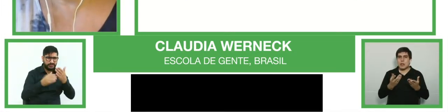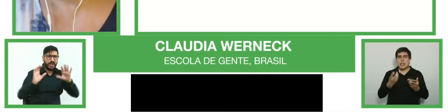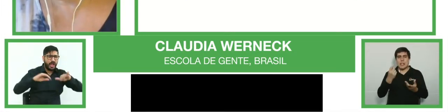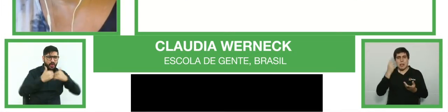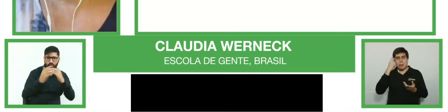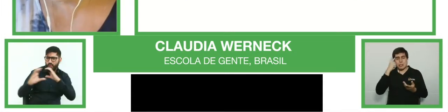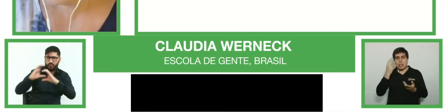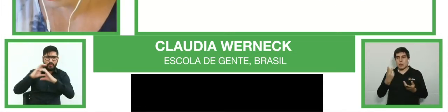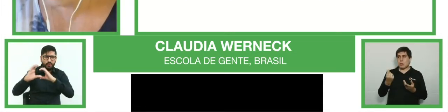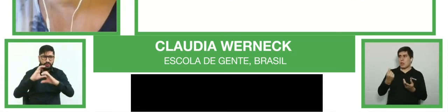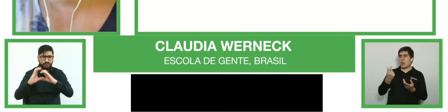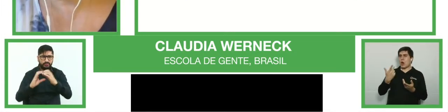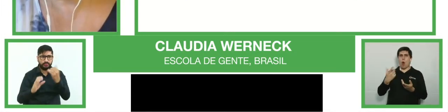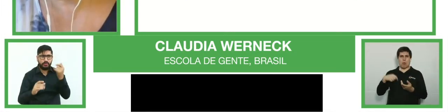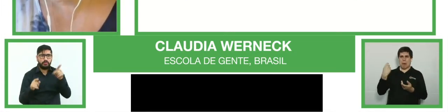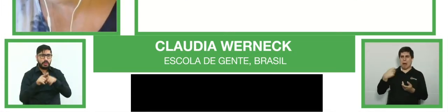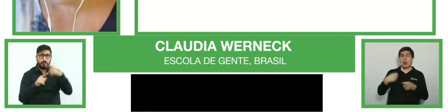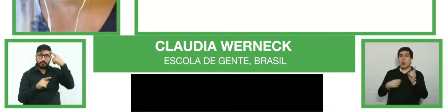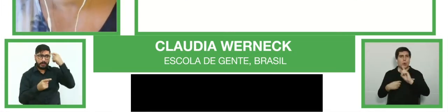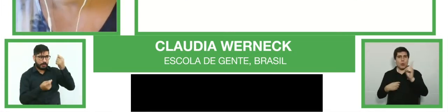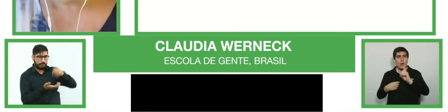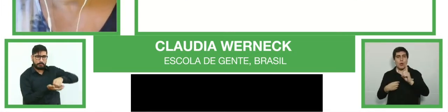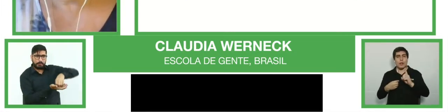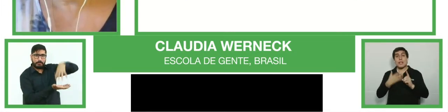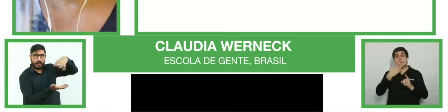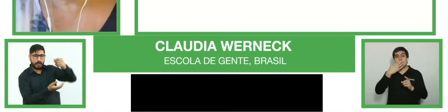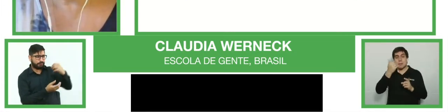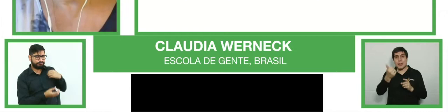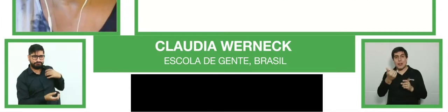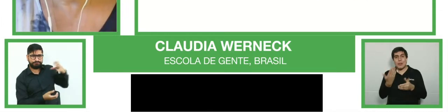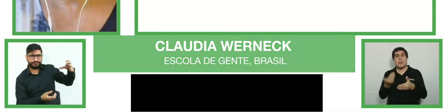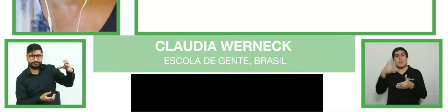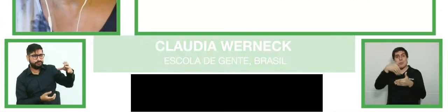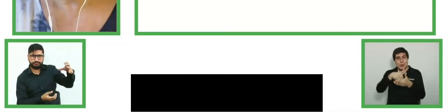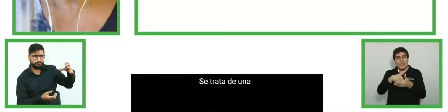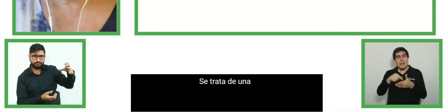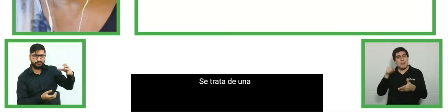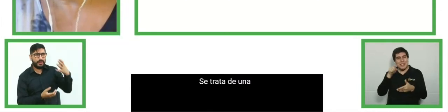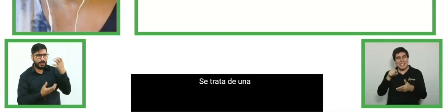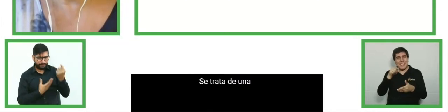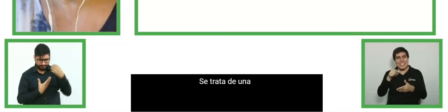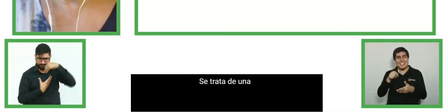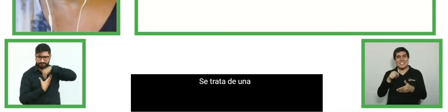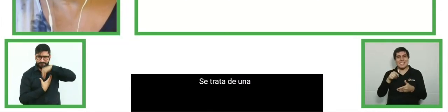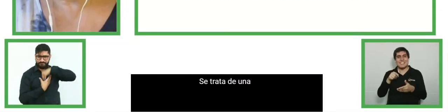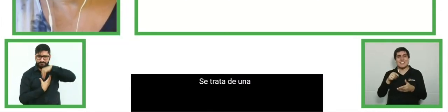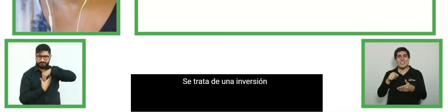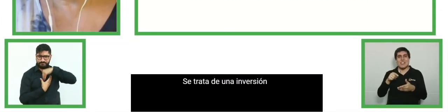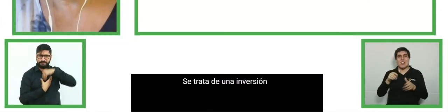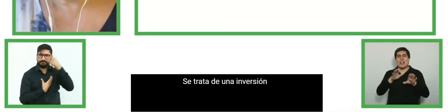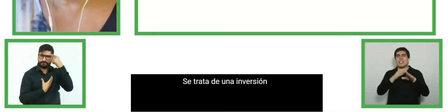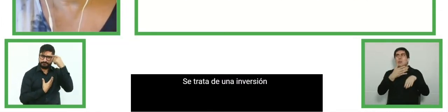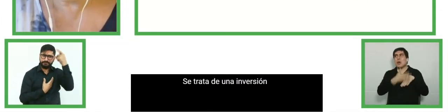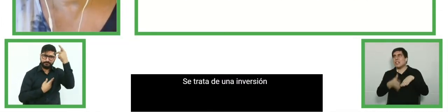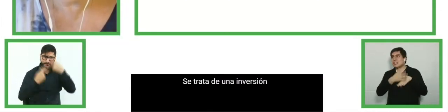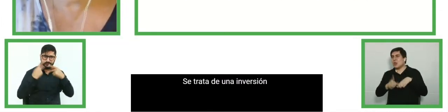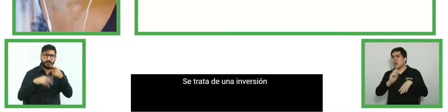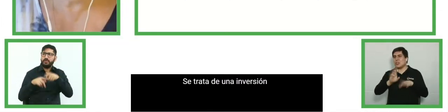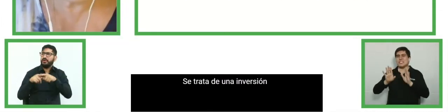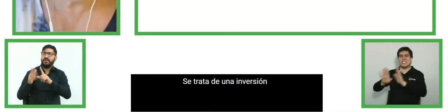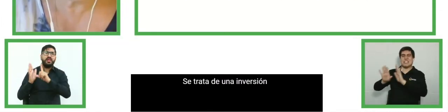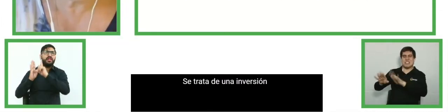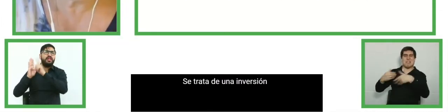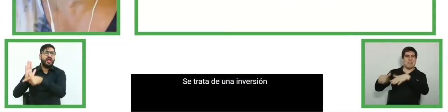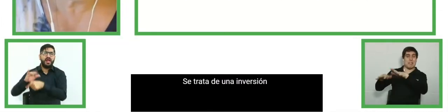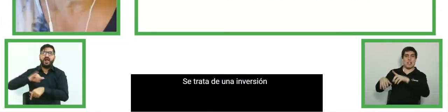una inversión en dirección a la sustentabilidad que no se puede postergar. Por favor, la